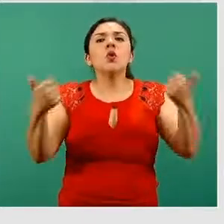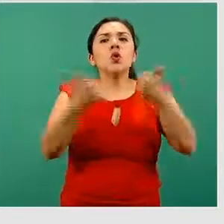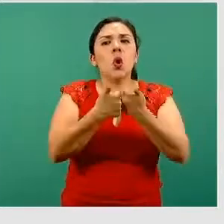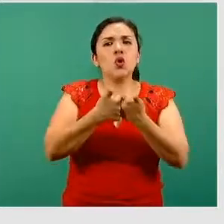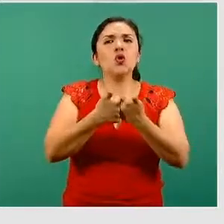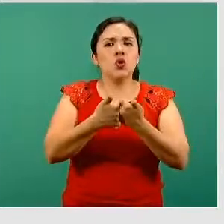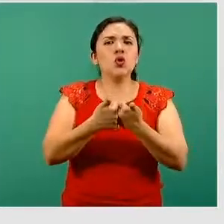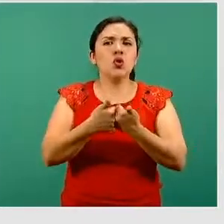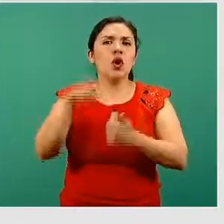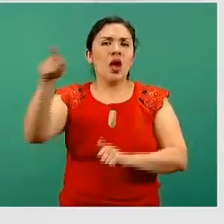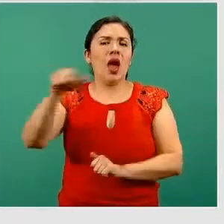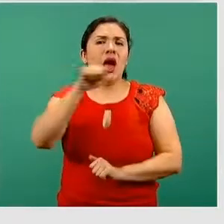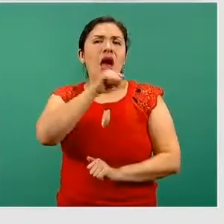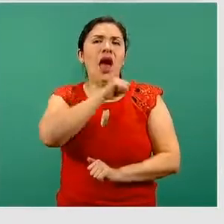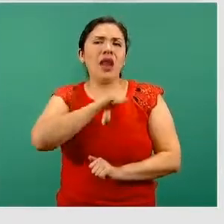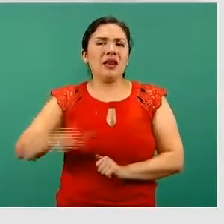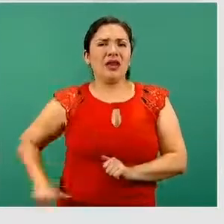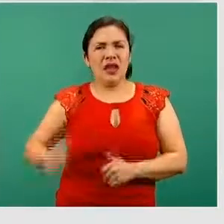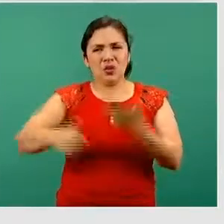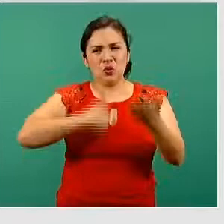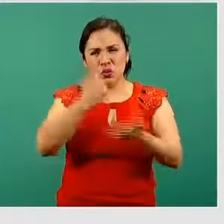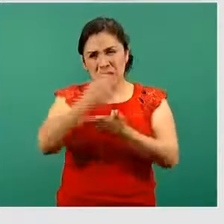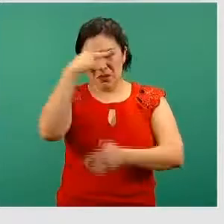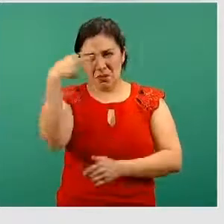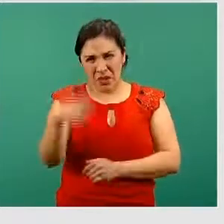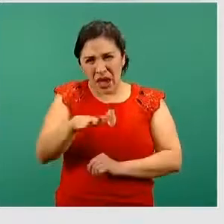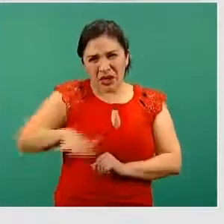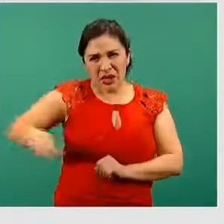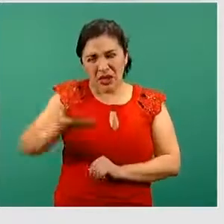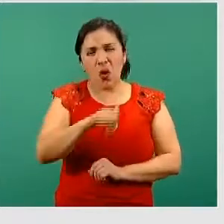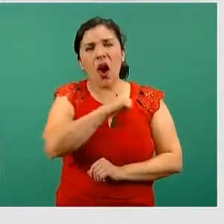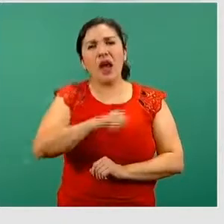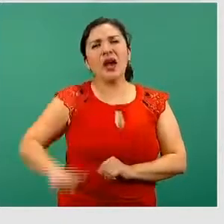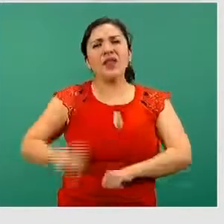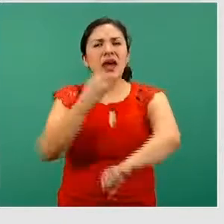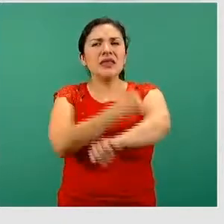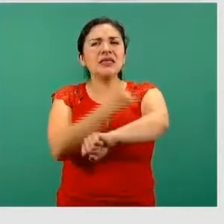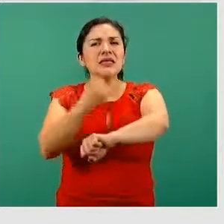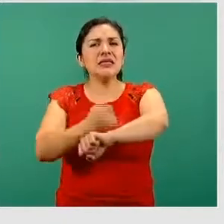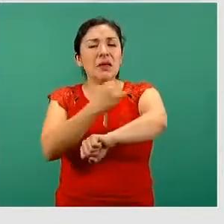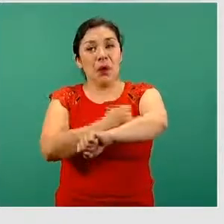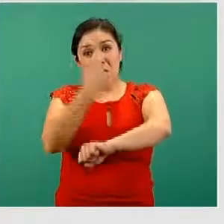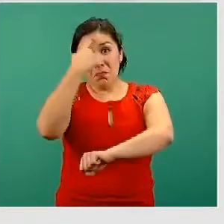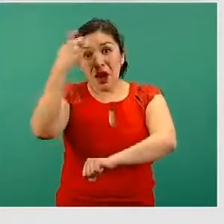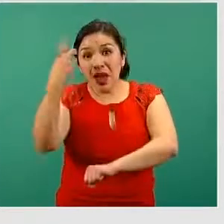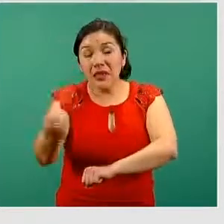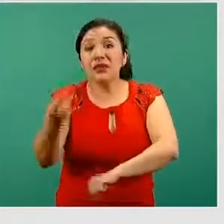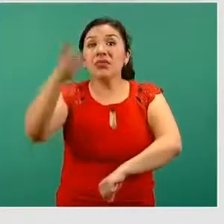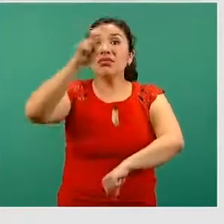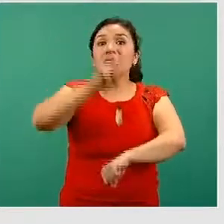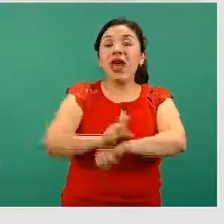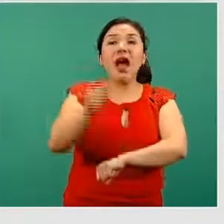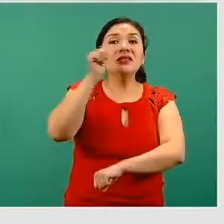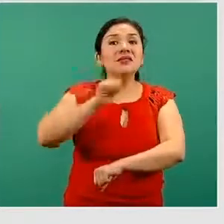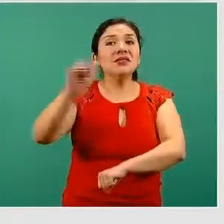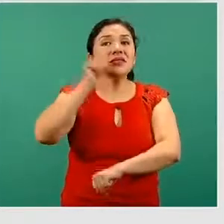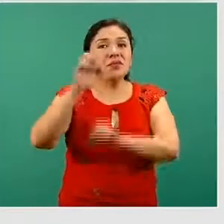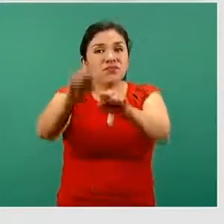en este caso con la alcaldía de la Ciudad de México, con la Ciudad de México, con la alcaldía de Iztapalapa precisamente para esta